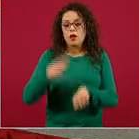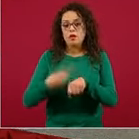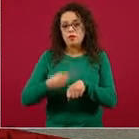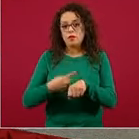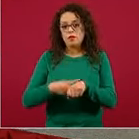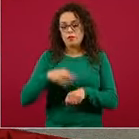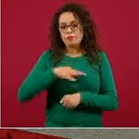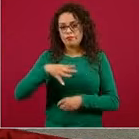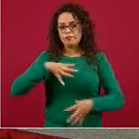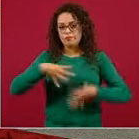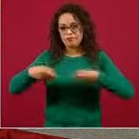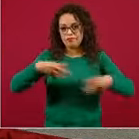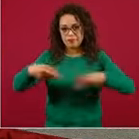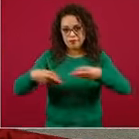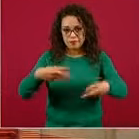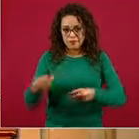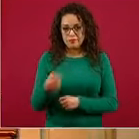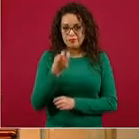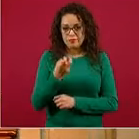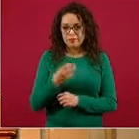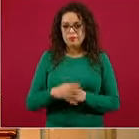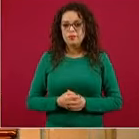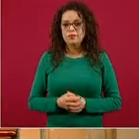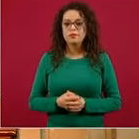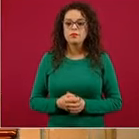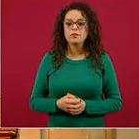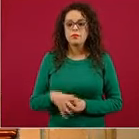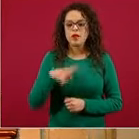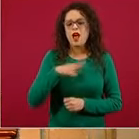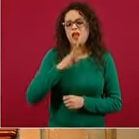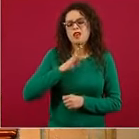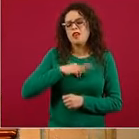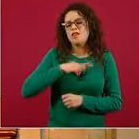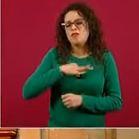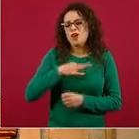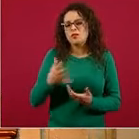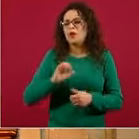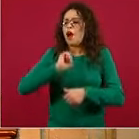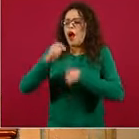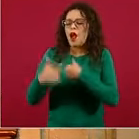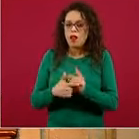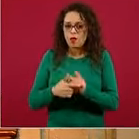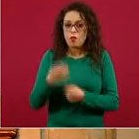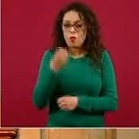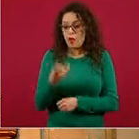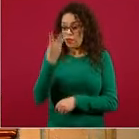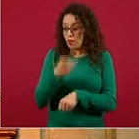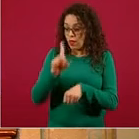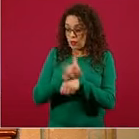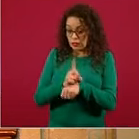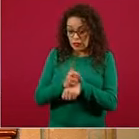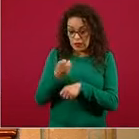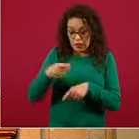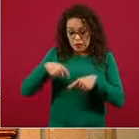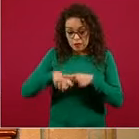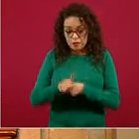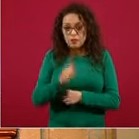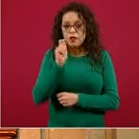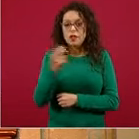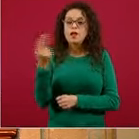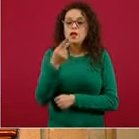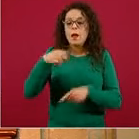vía. Precisamente en esta ventana de 3 días es cuando el inicio oportuno de